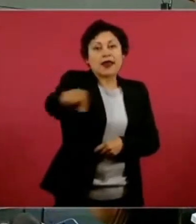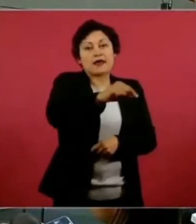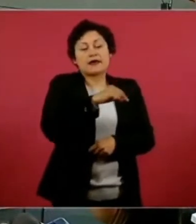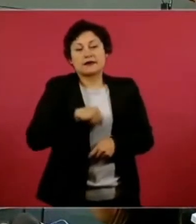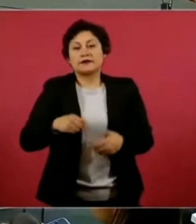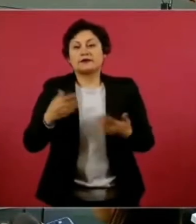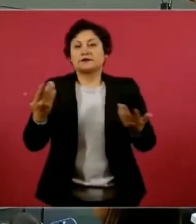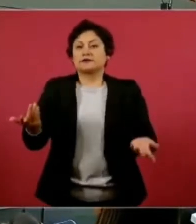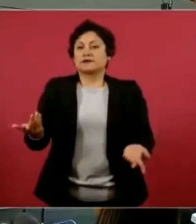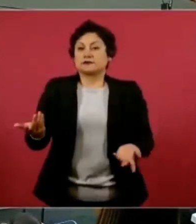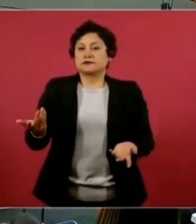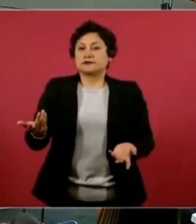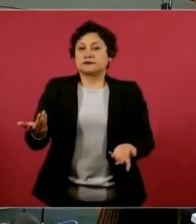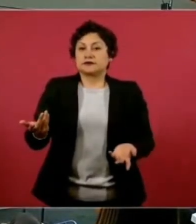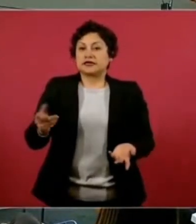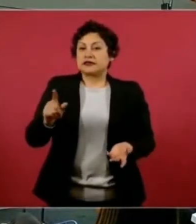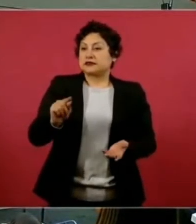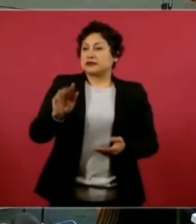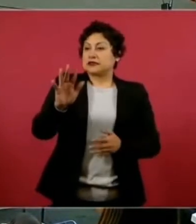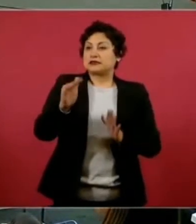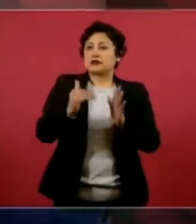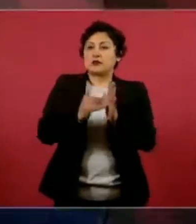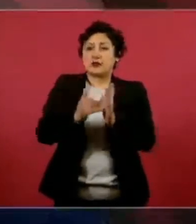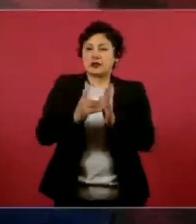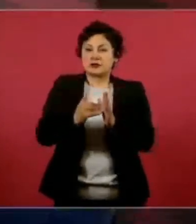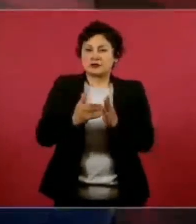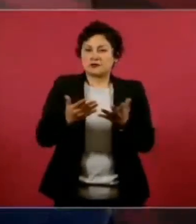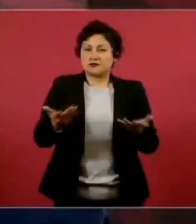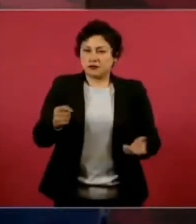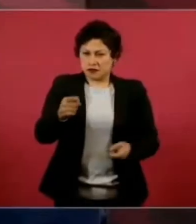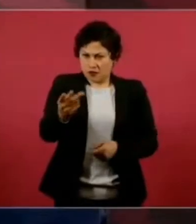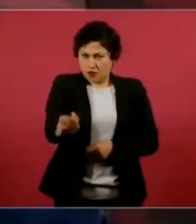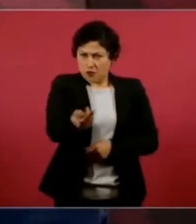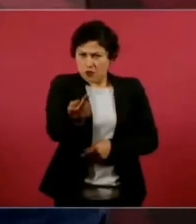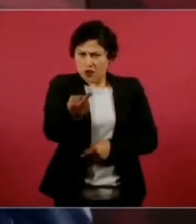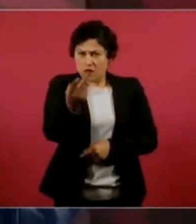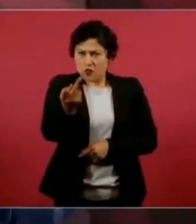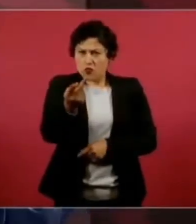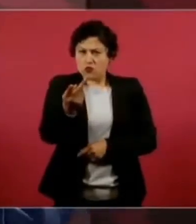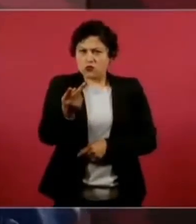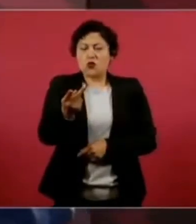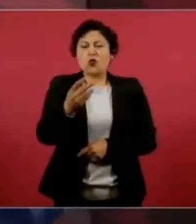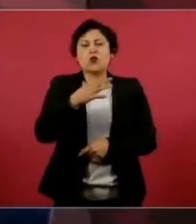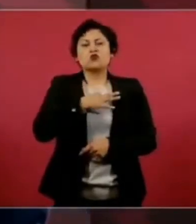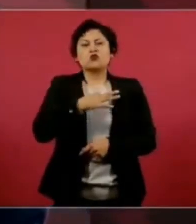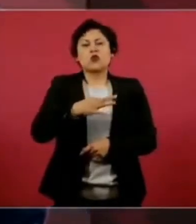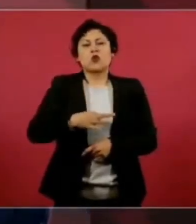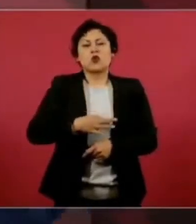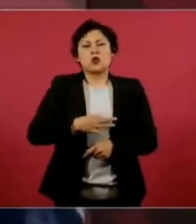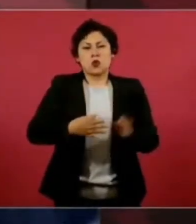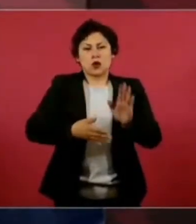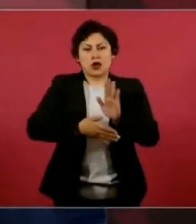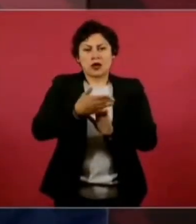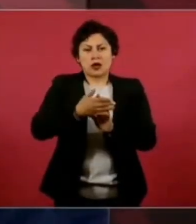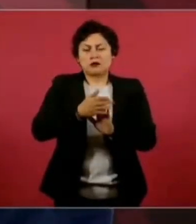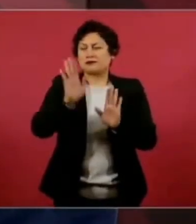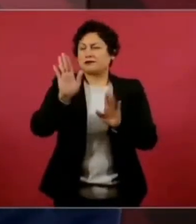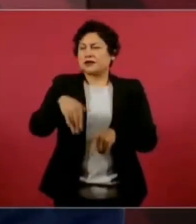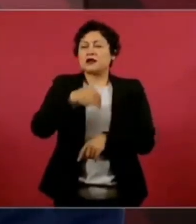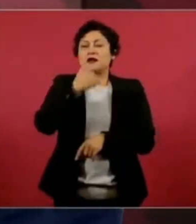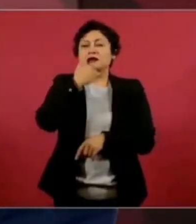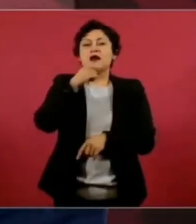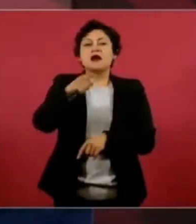75,000. ¿Cuánto estaba estimado el aeropuerto de Toluca? Estimado, digo, de